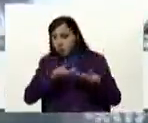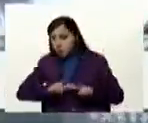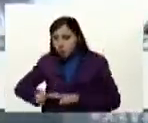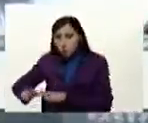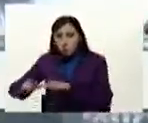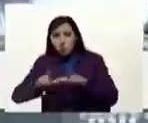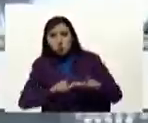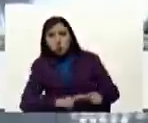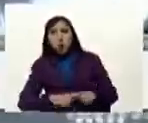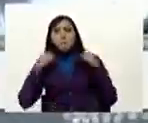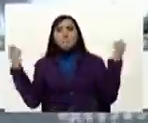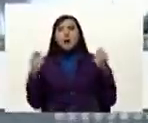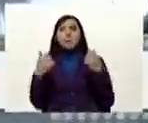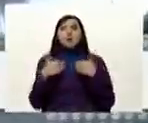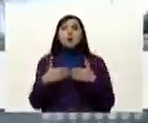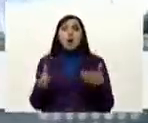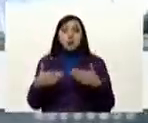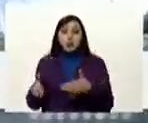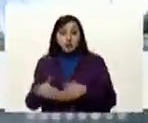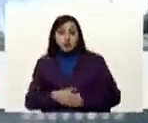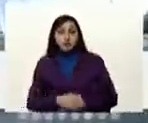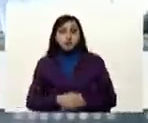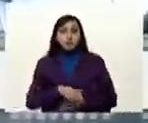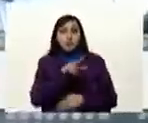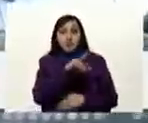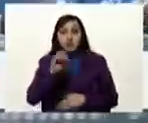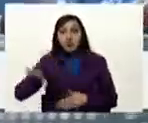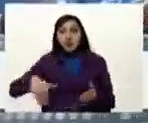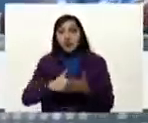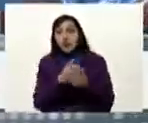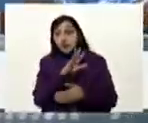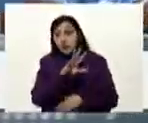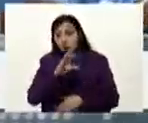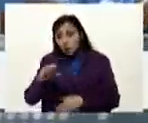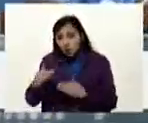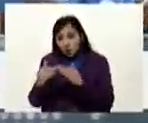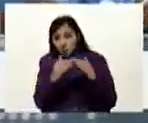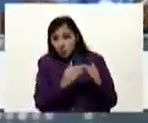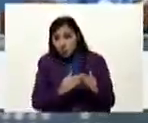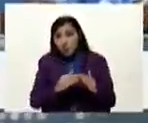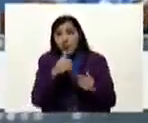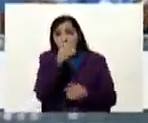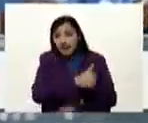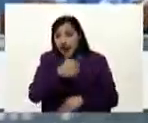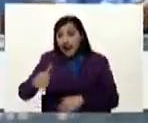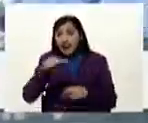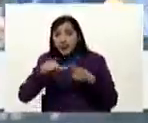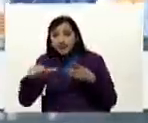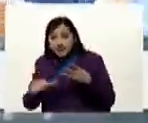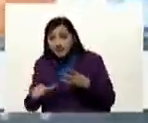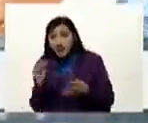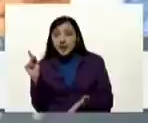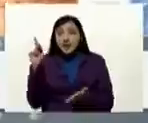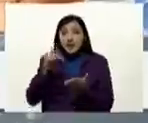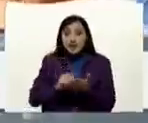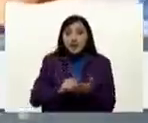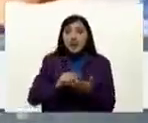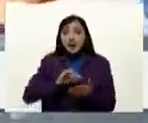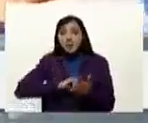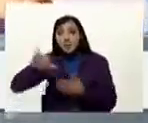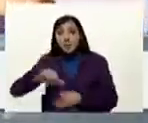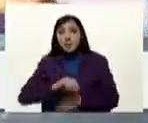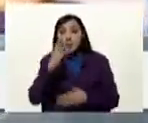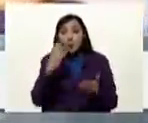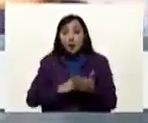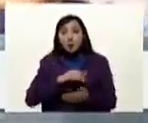los consultorios populares se active por lo menos 30 a 40 viviendas por semana para poder llegar así a un número superior a 4 millones